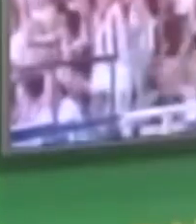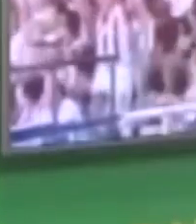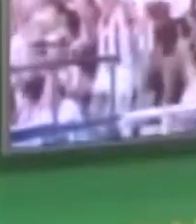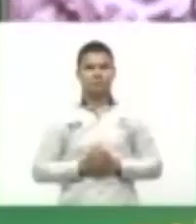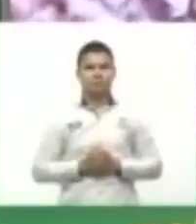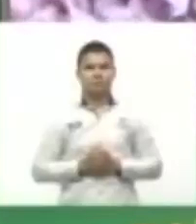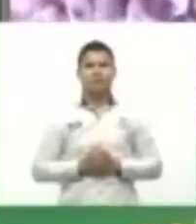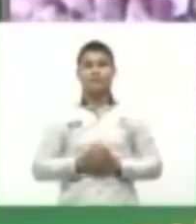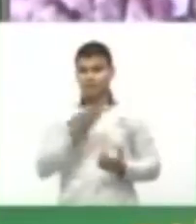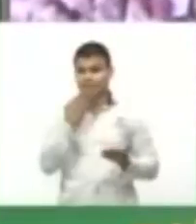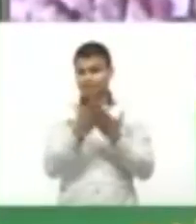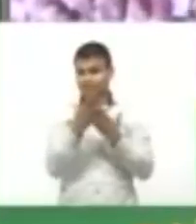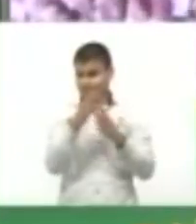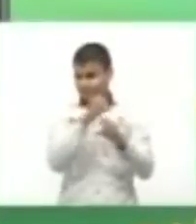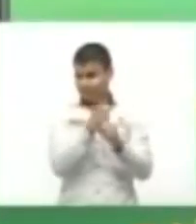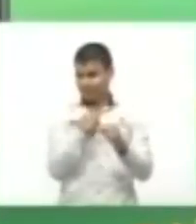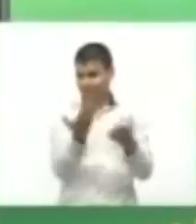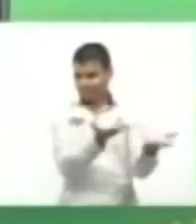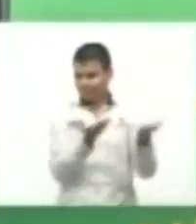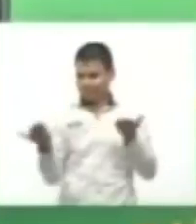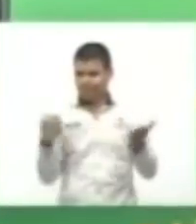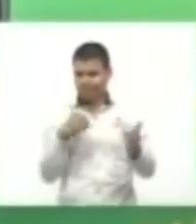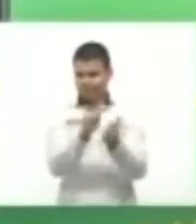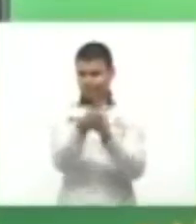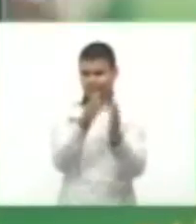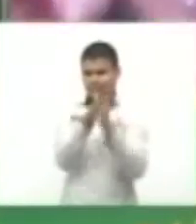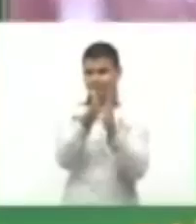Muy buenas noches, bienvenidos a la información deportiva.